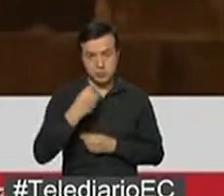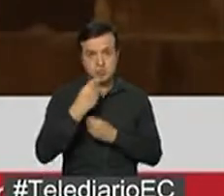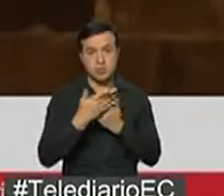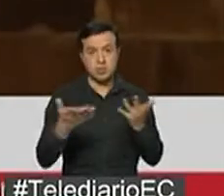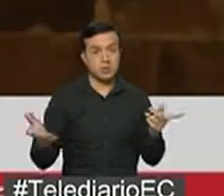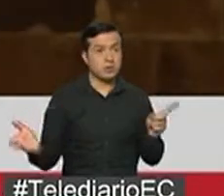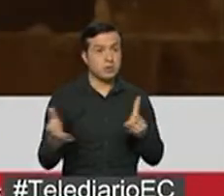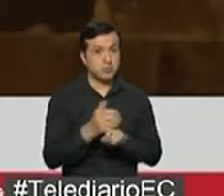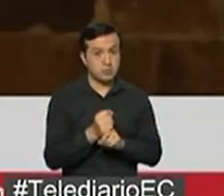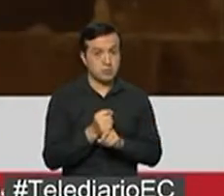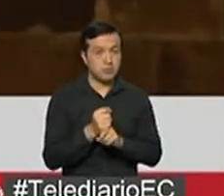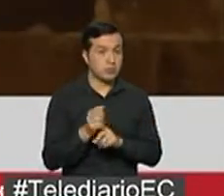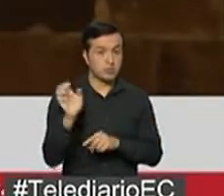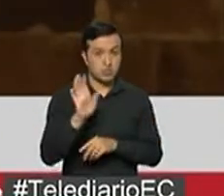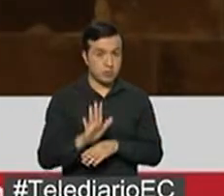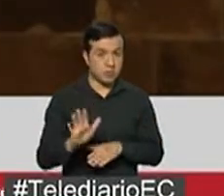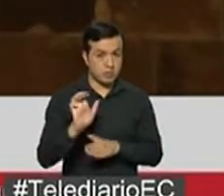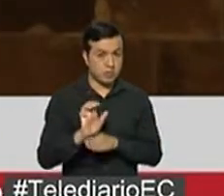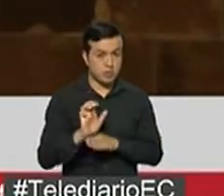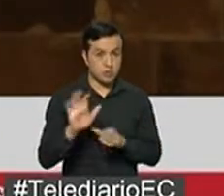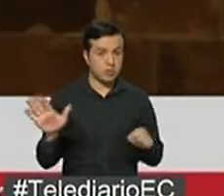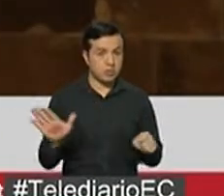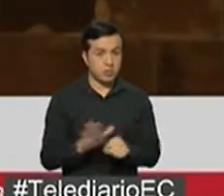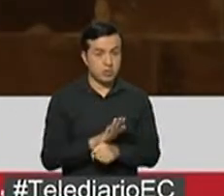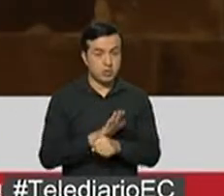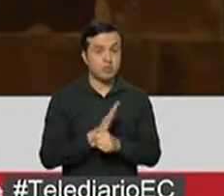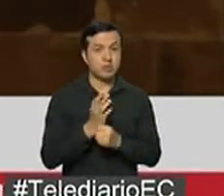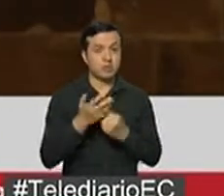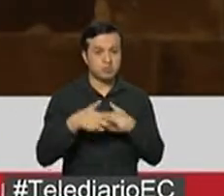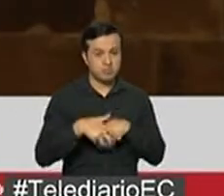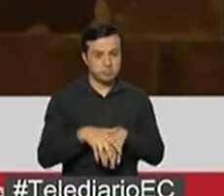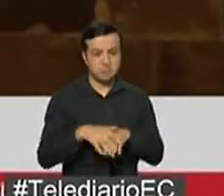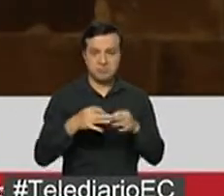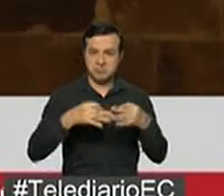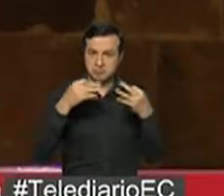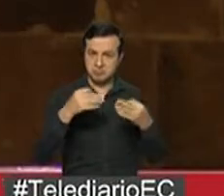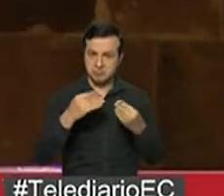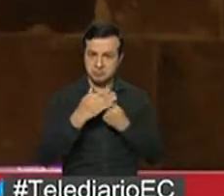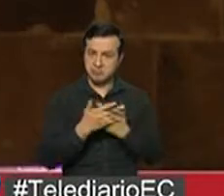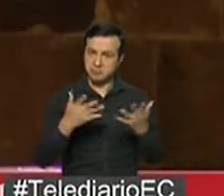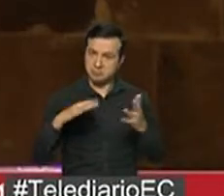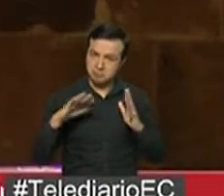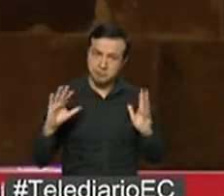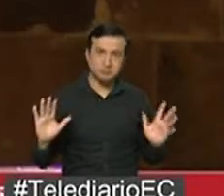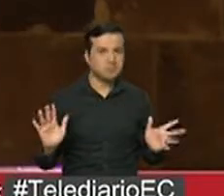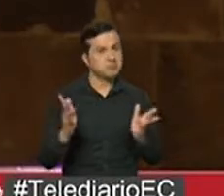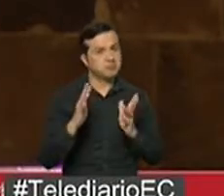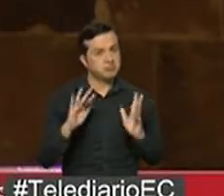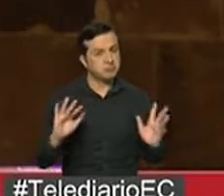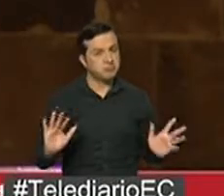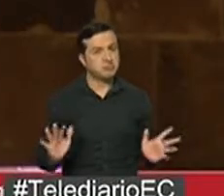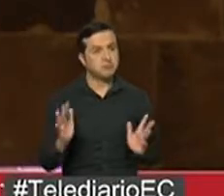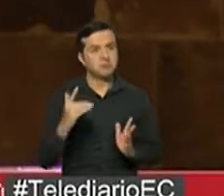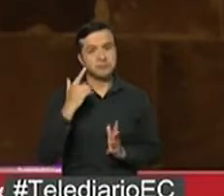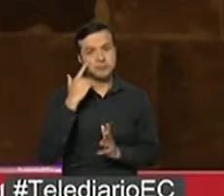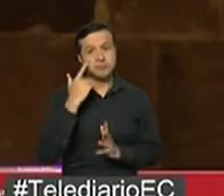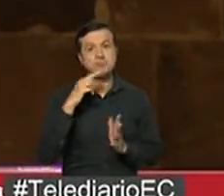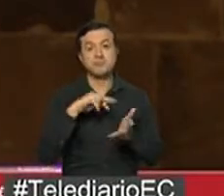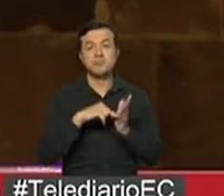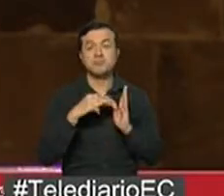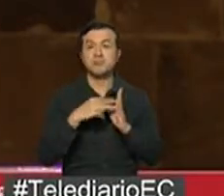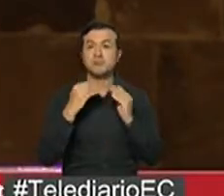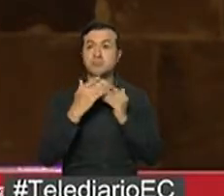a nivel nacional inmigración moral motivación que constituye